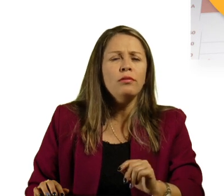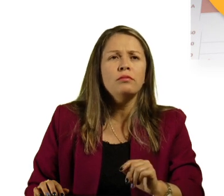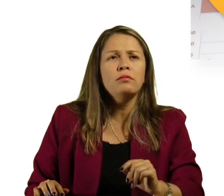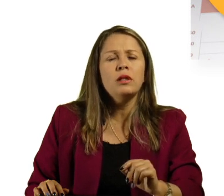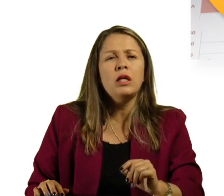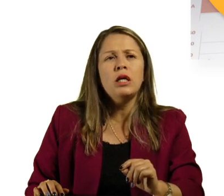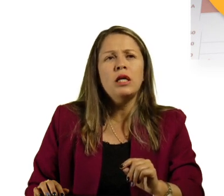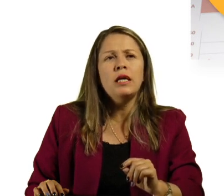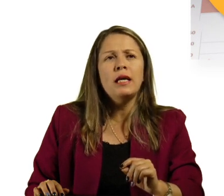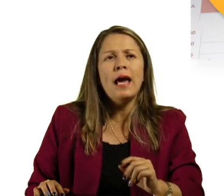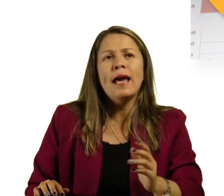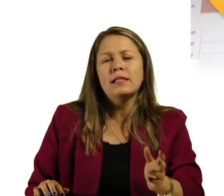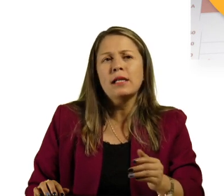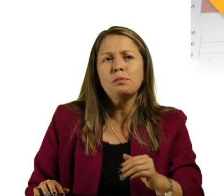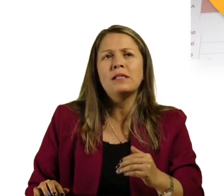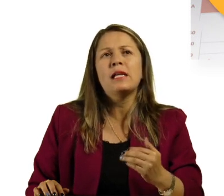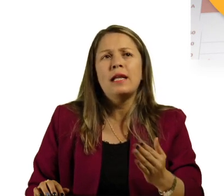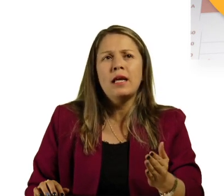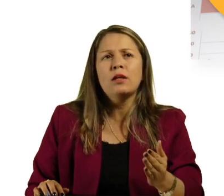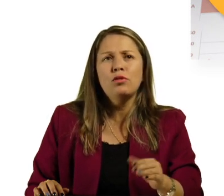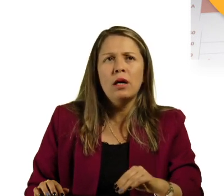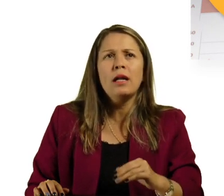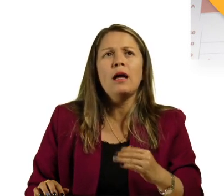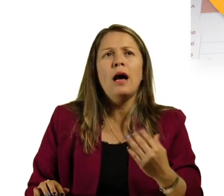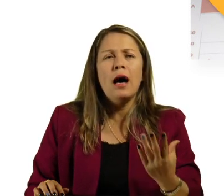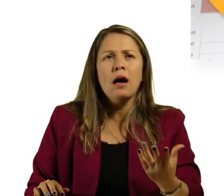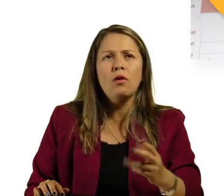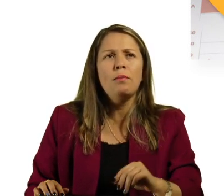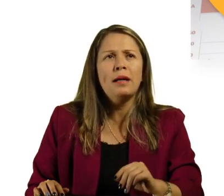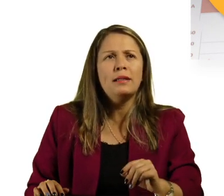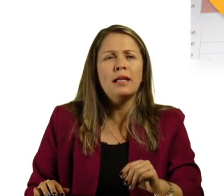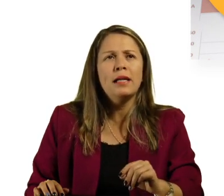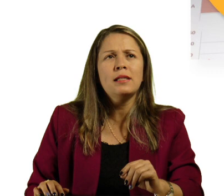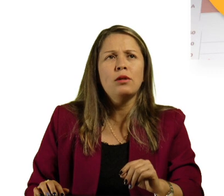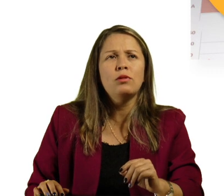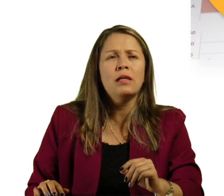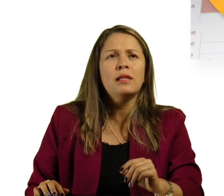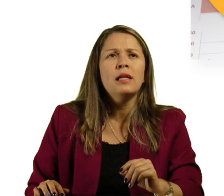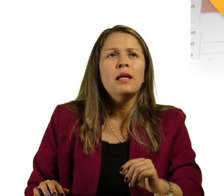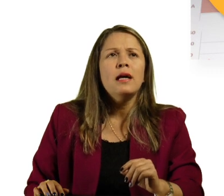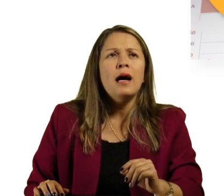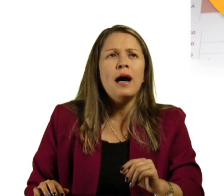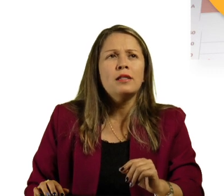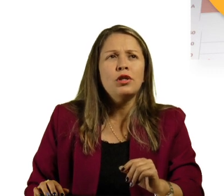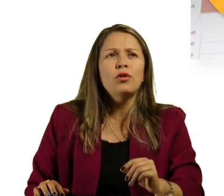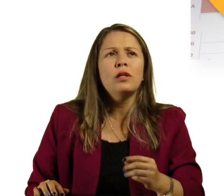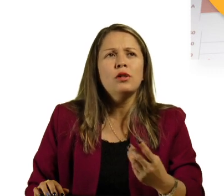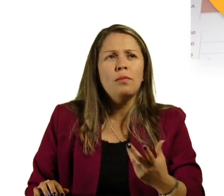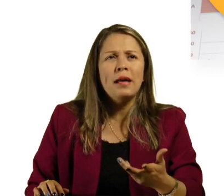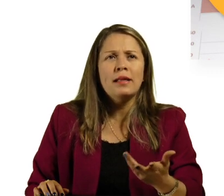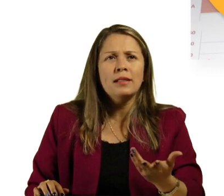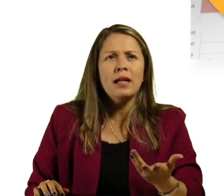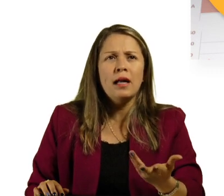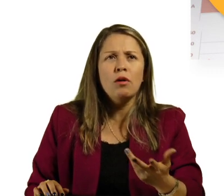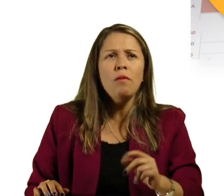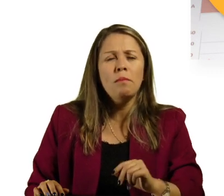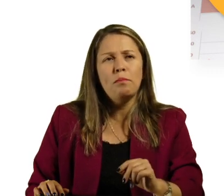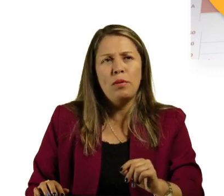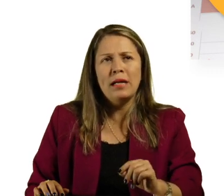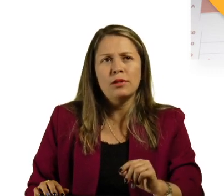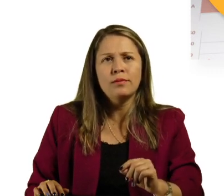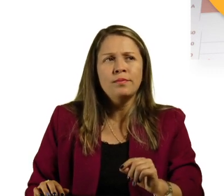un año, y estas pues tienen que ayudar a convertirlas en unas acciones o metas a